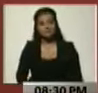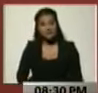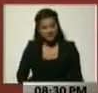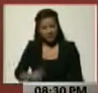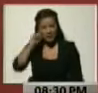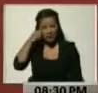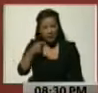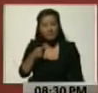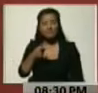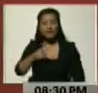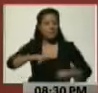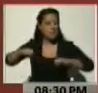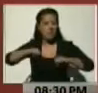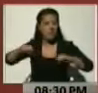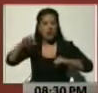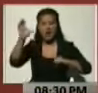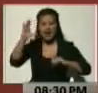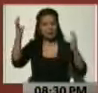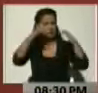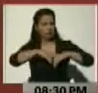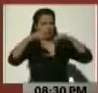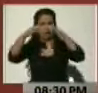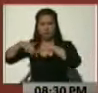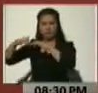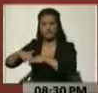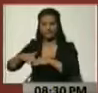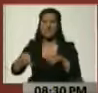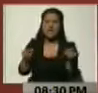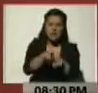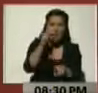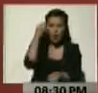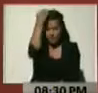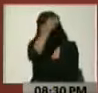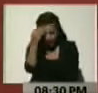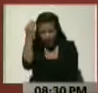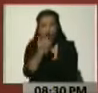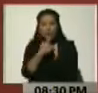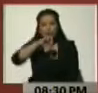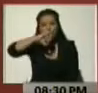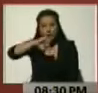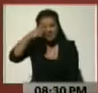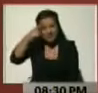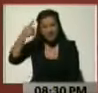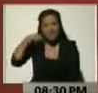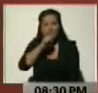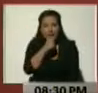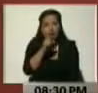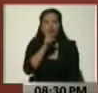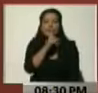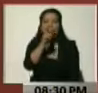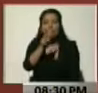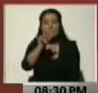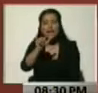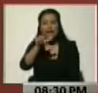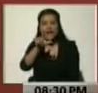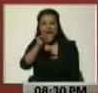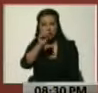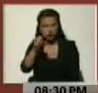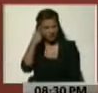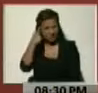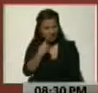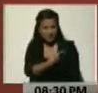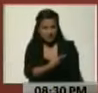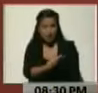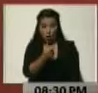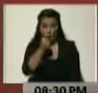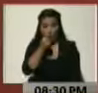Carmona, ¿cómo se llama? Velasco, cuando lo de Vargas, dijo que eso era un castigo de Dios.